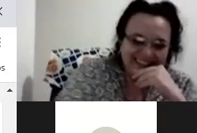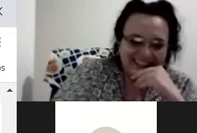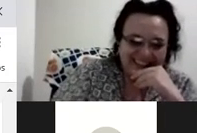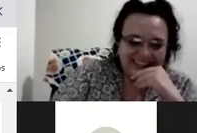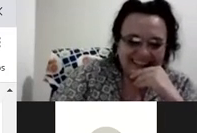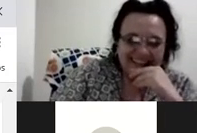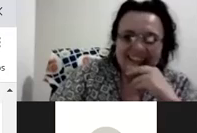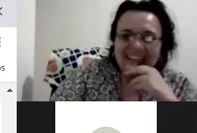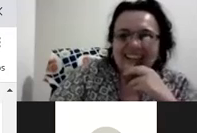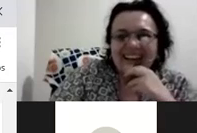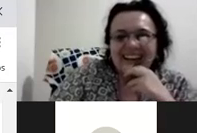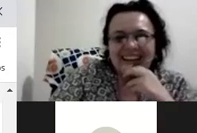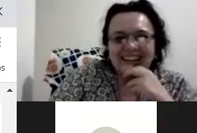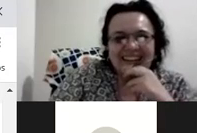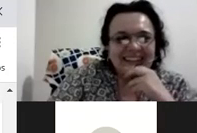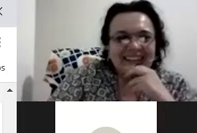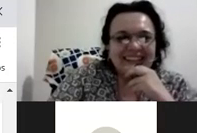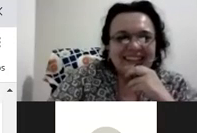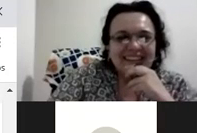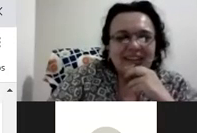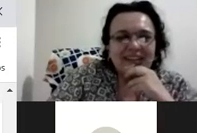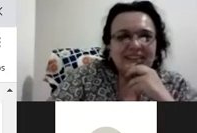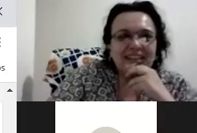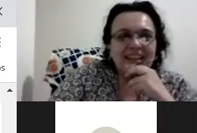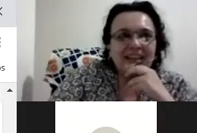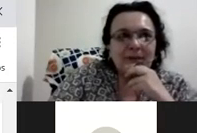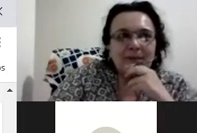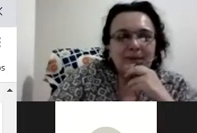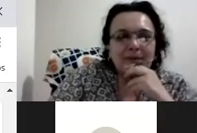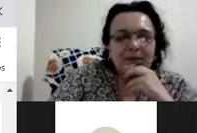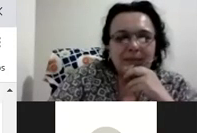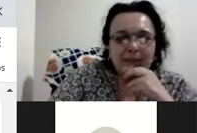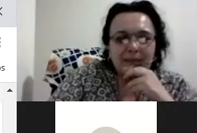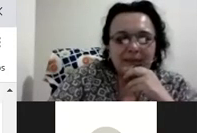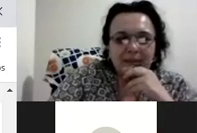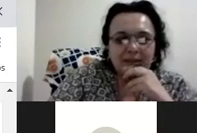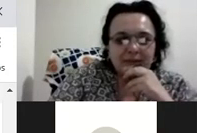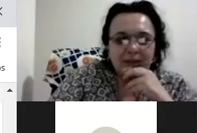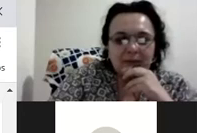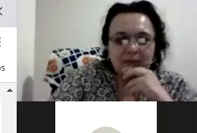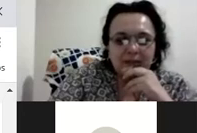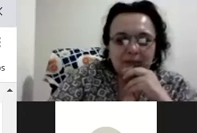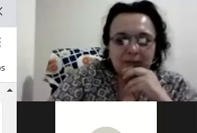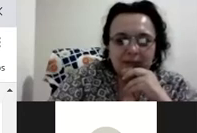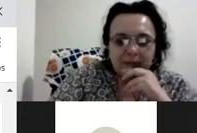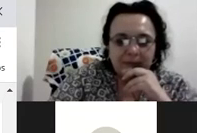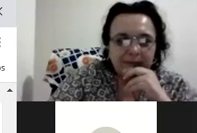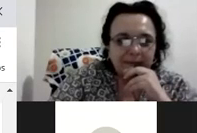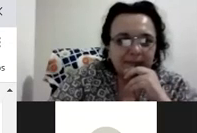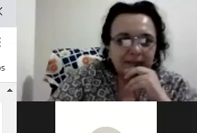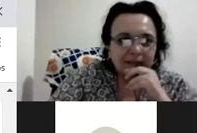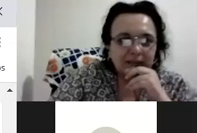Así le dicen en Colombia, pelado. Ajá. Peladitos. Sí, es que como Colombia y Panamá estuvieron unidos por un